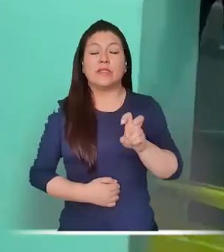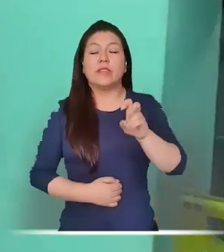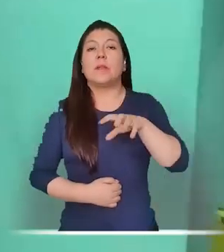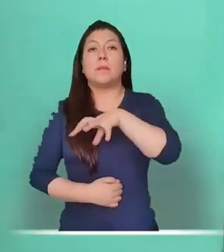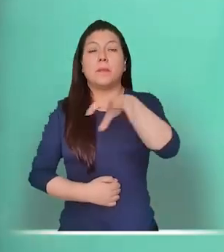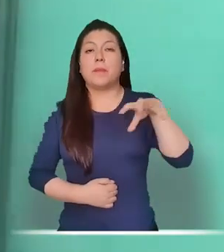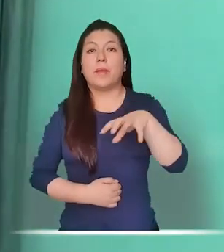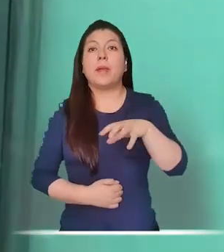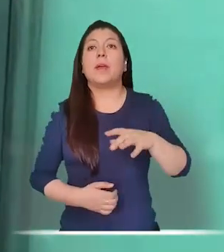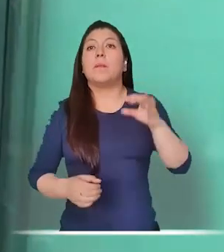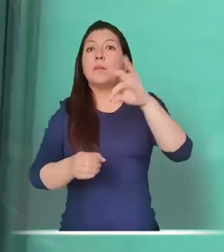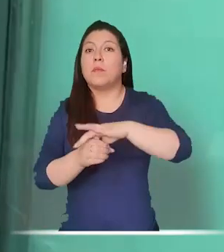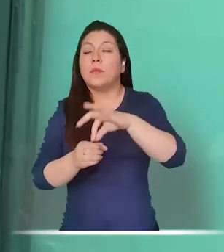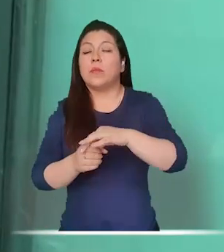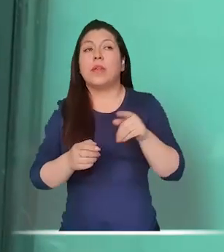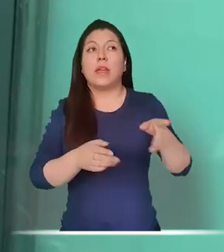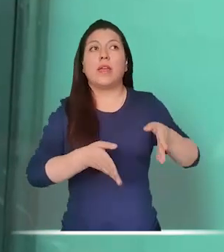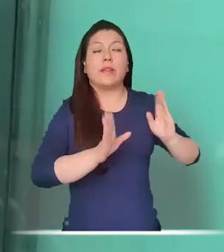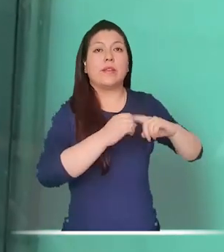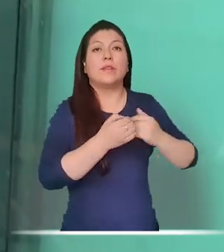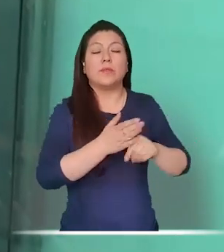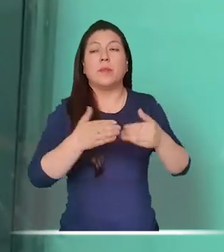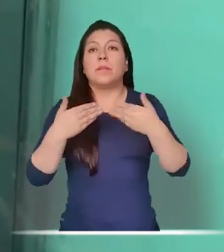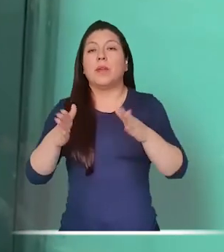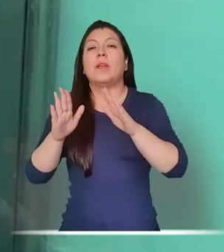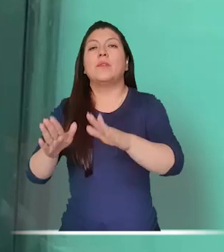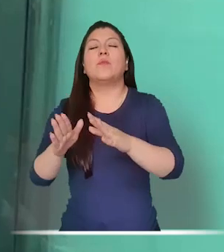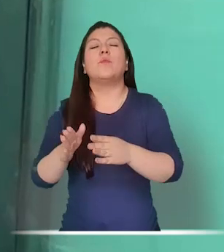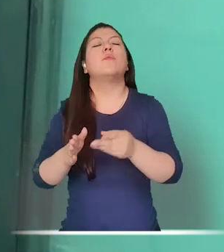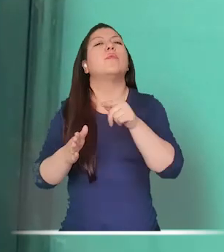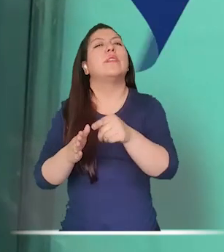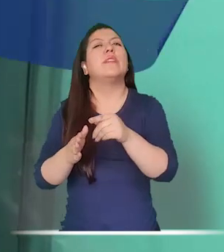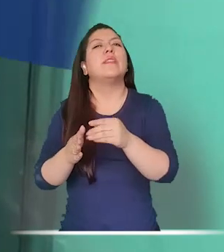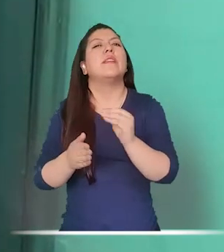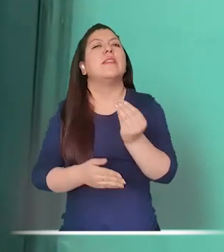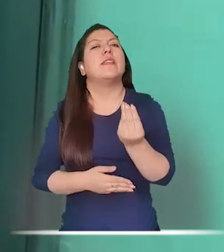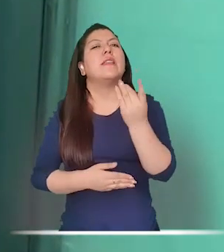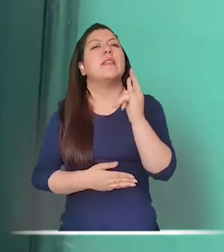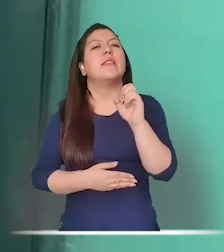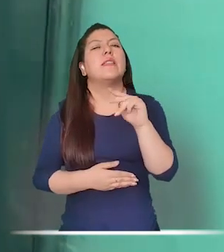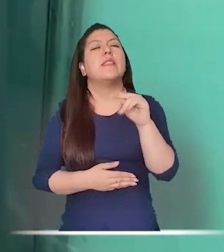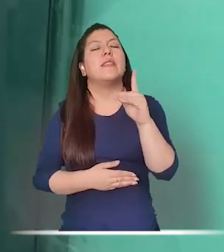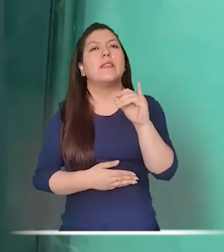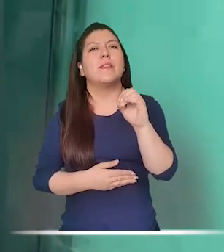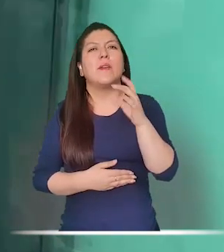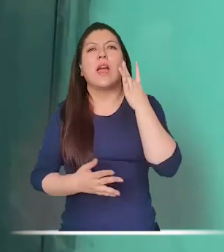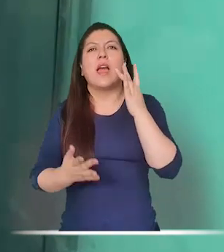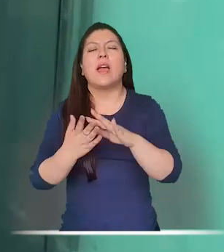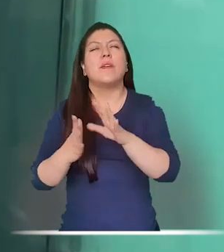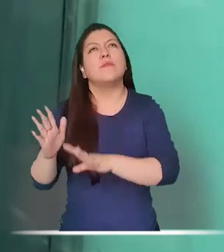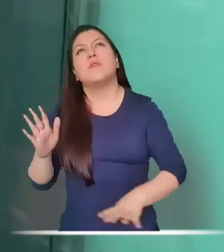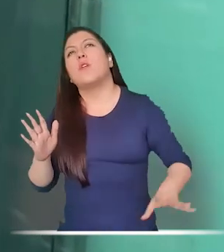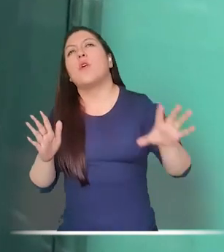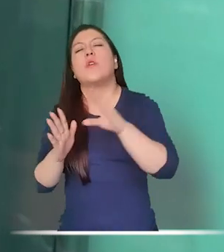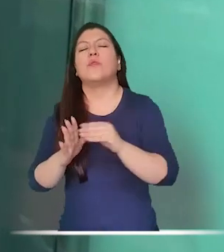117 puestos de votación ha habilitado la Registraduría Nacional del Estado Civil en el Quindío para garantizar la participación de todos los ciudadanos